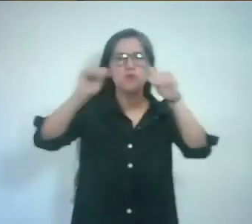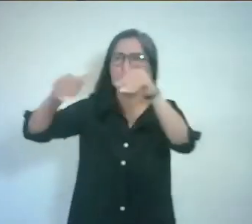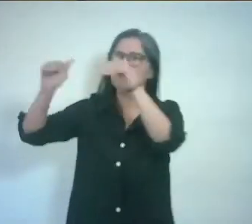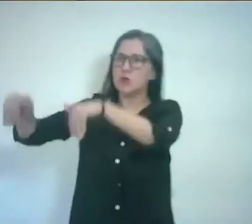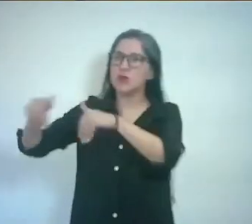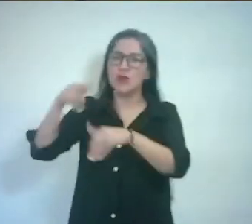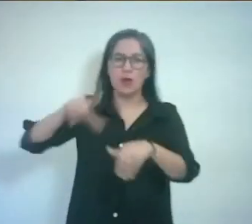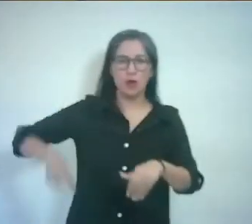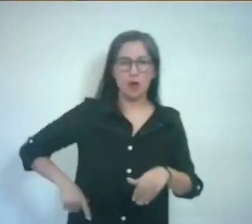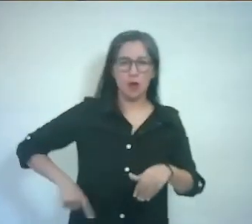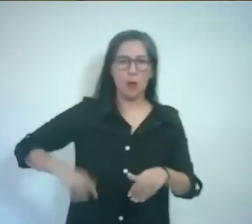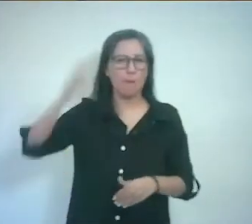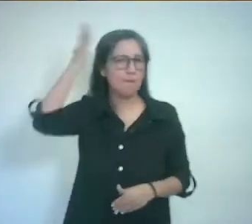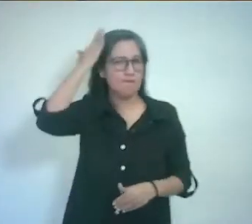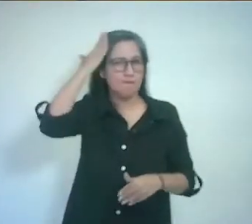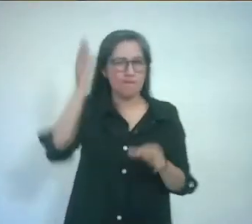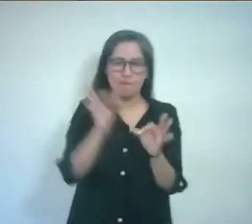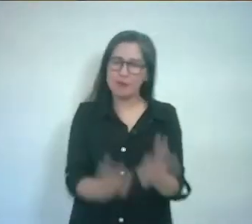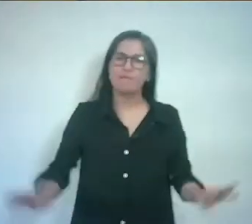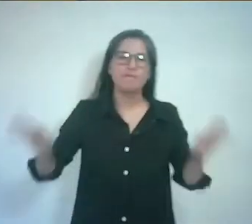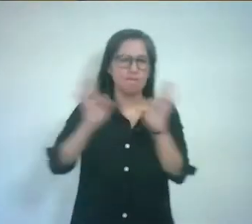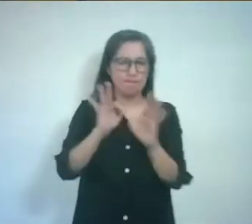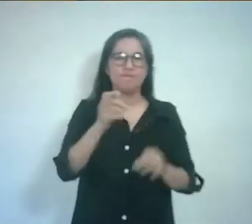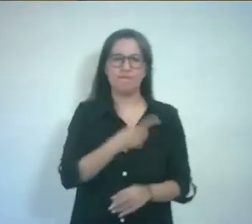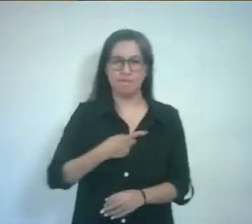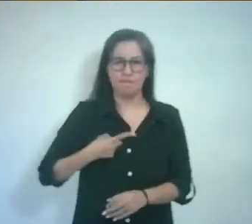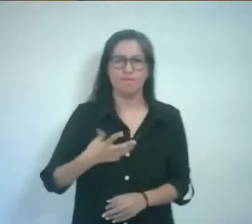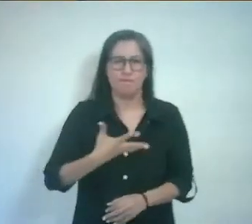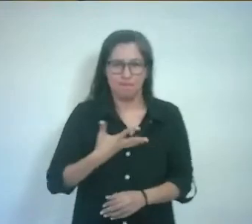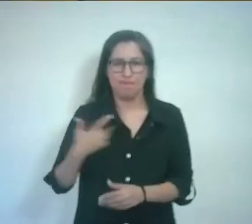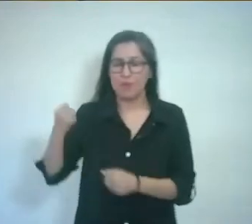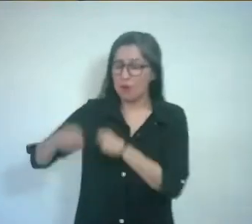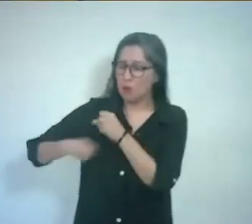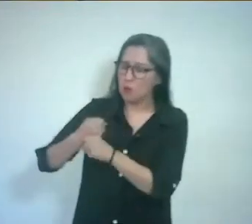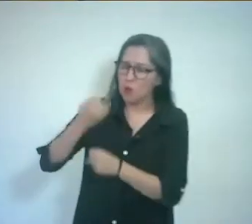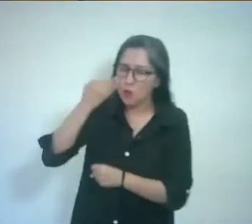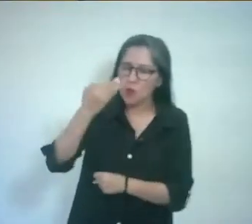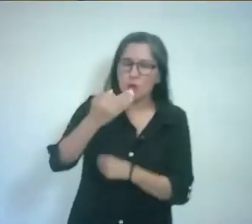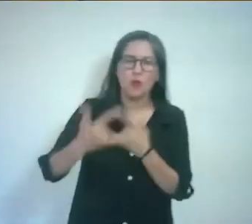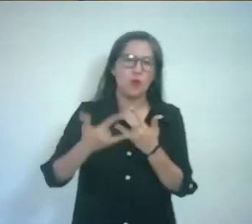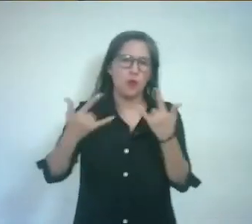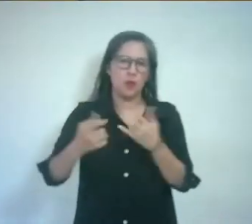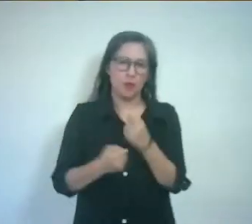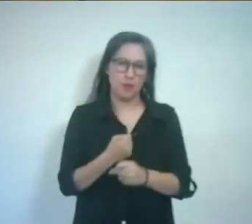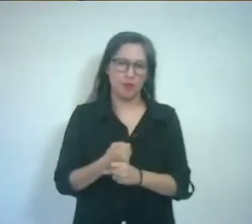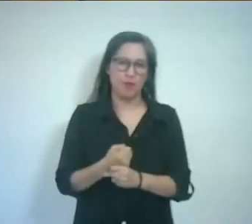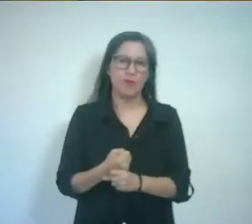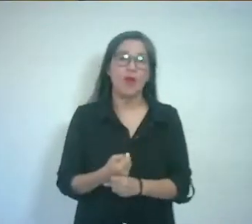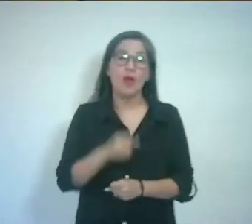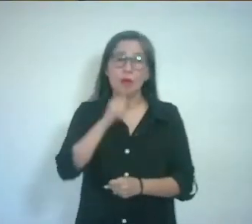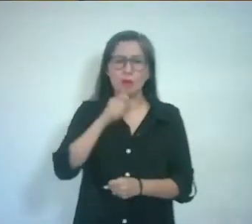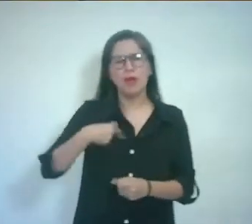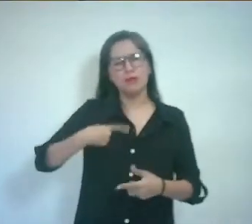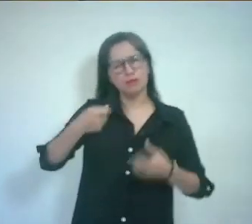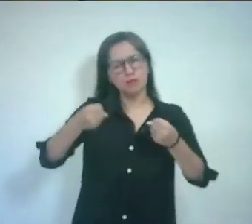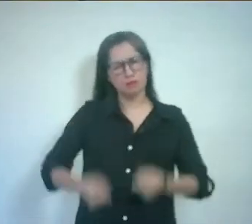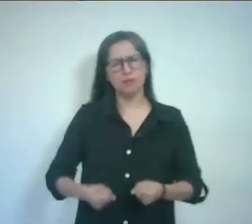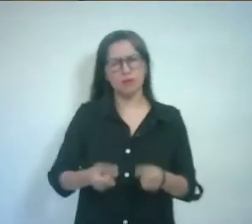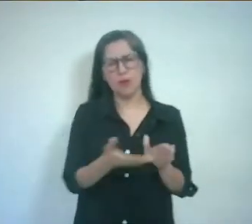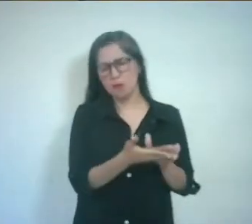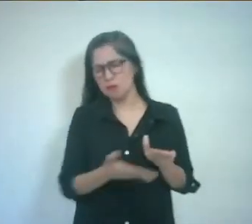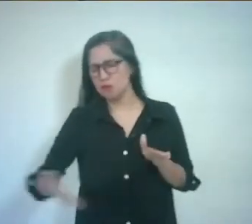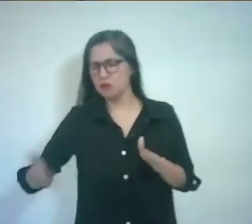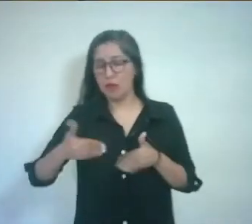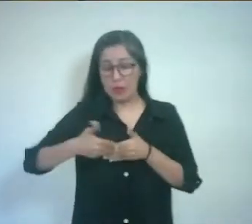importantes con liderazgos femeninos. Seguramente esta jornada traerá grandes